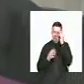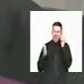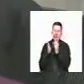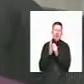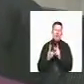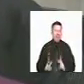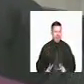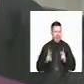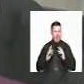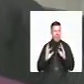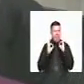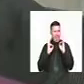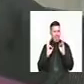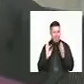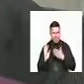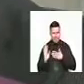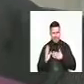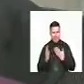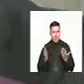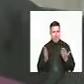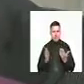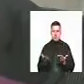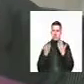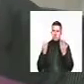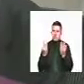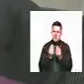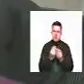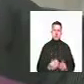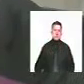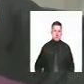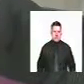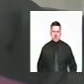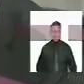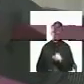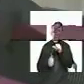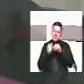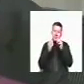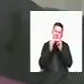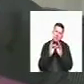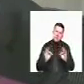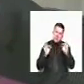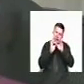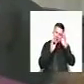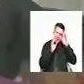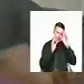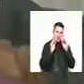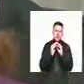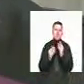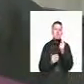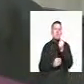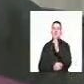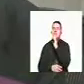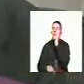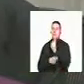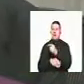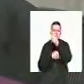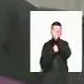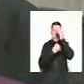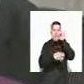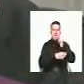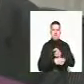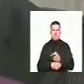expectativa de una vida digna de nuestras clases menos favorecidas. Acá lo único importante es negociar al precio que la FARC